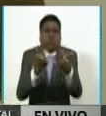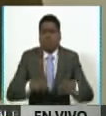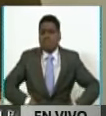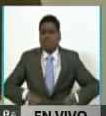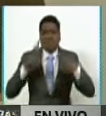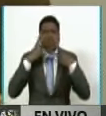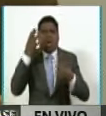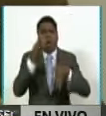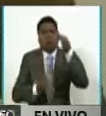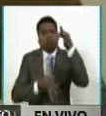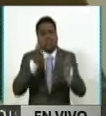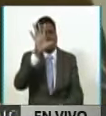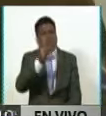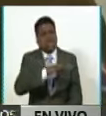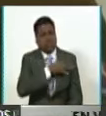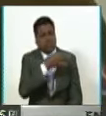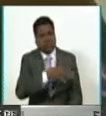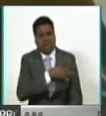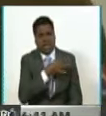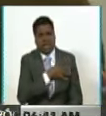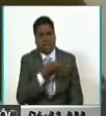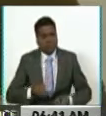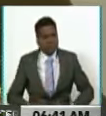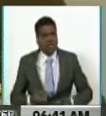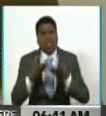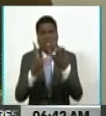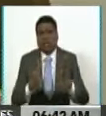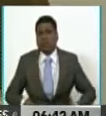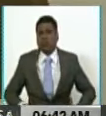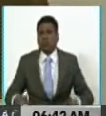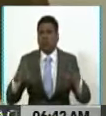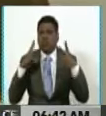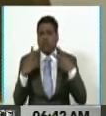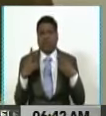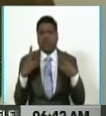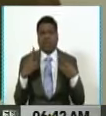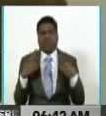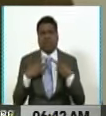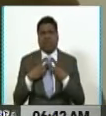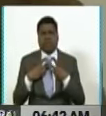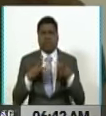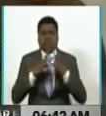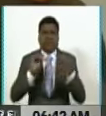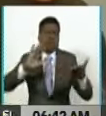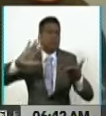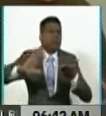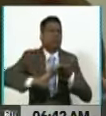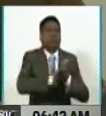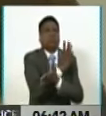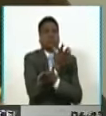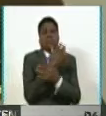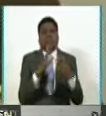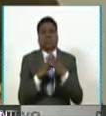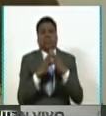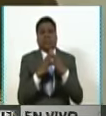la justicia social, que dieron su vida por sacar a los excluidos, a los